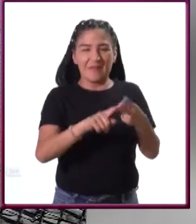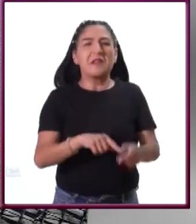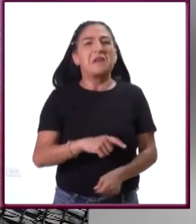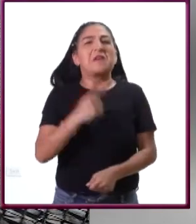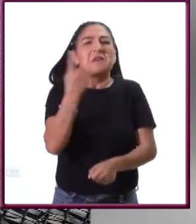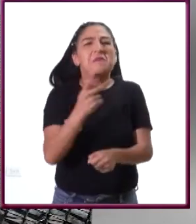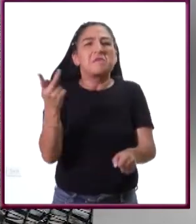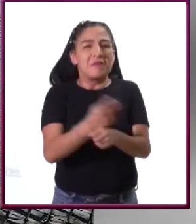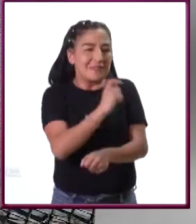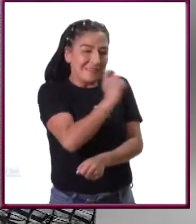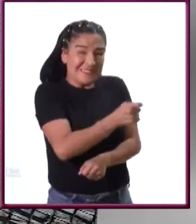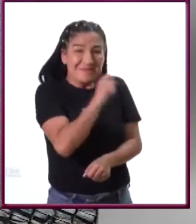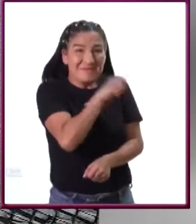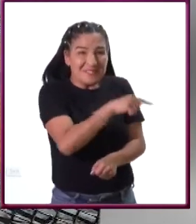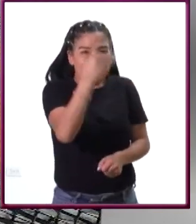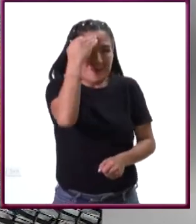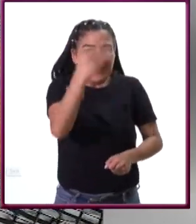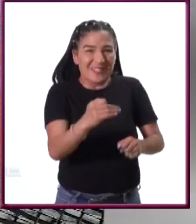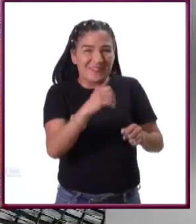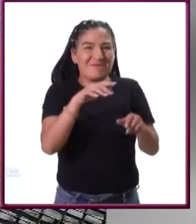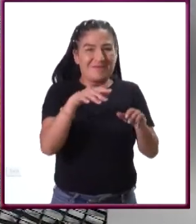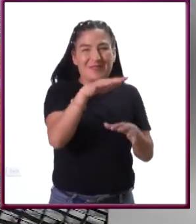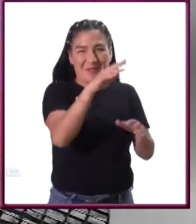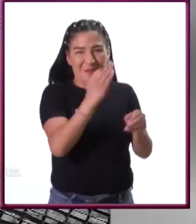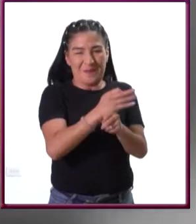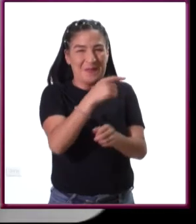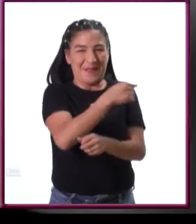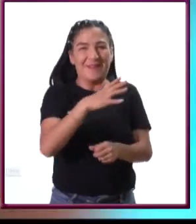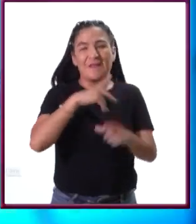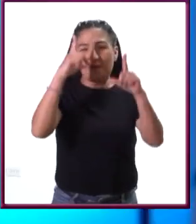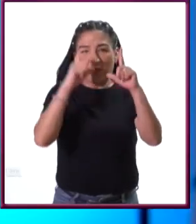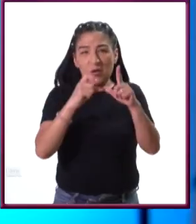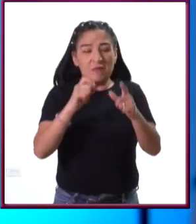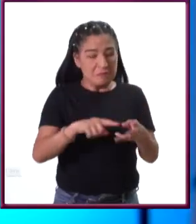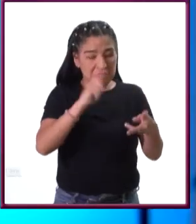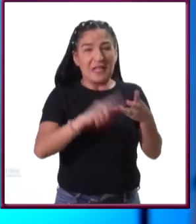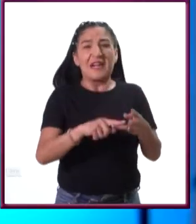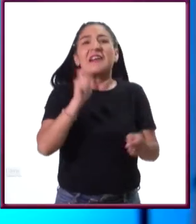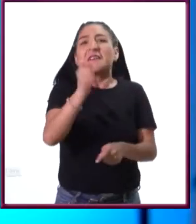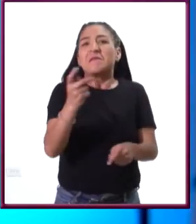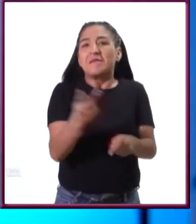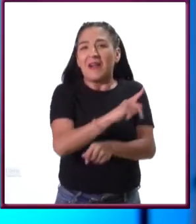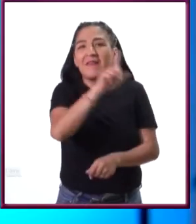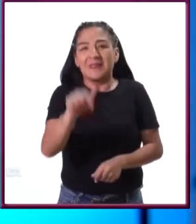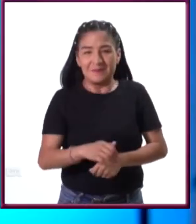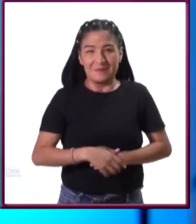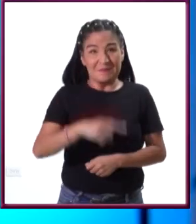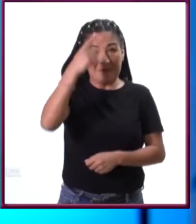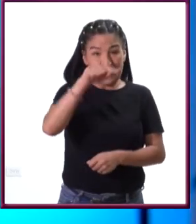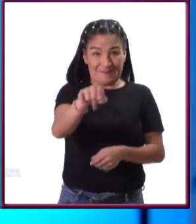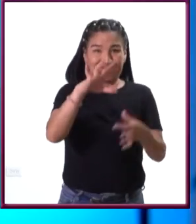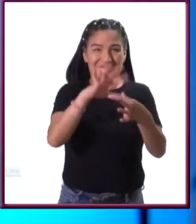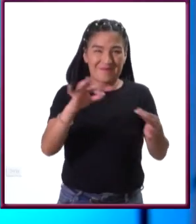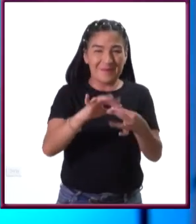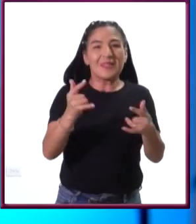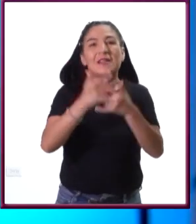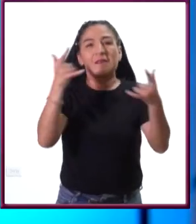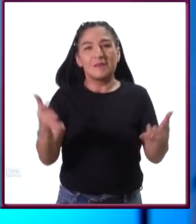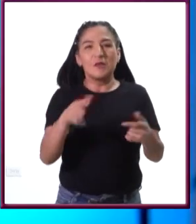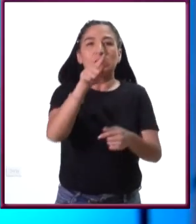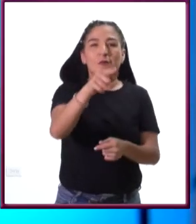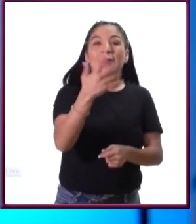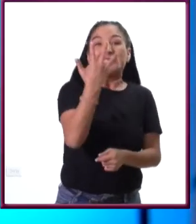ese preciso momento? Y por último, ¿qué pasó después? Para contar tu historia, haz al menos 5